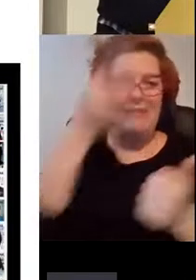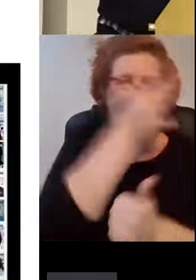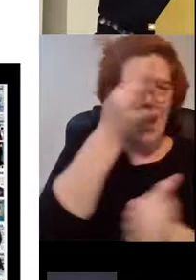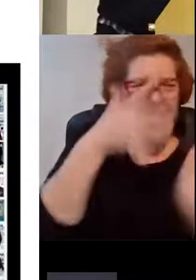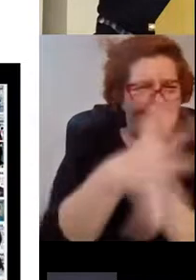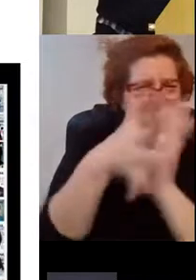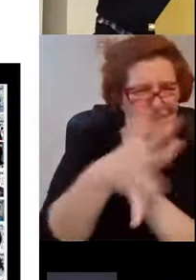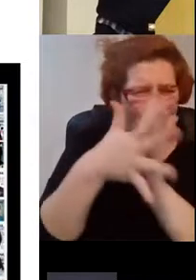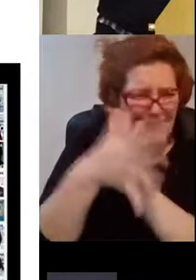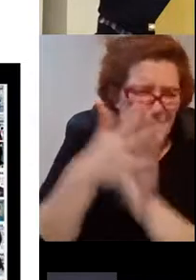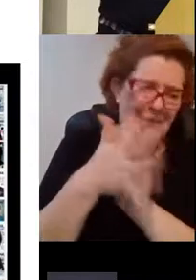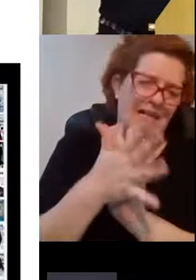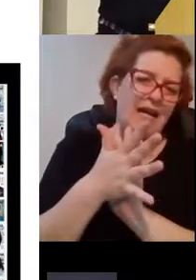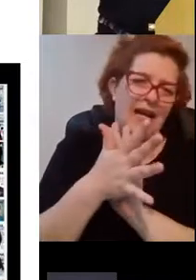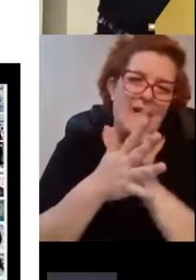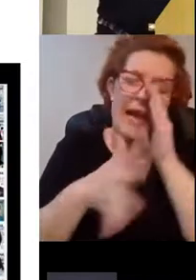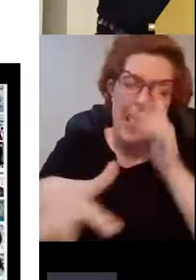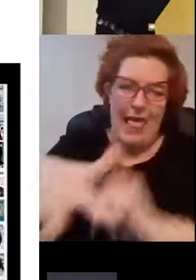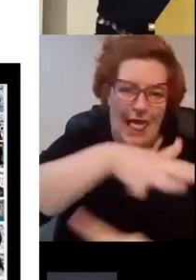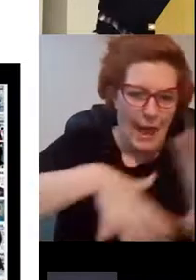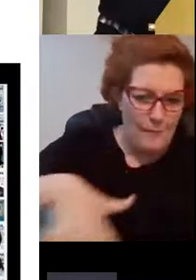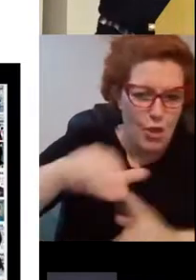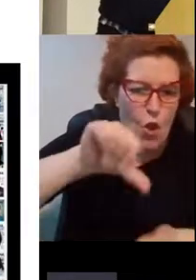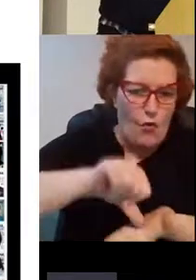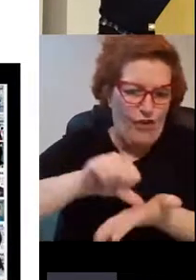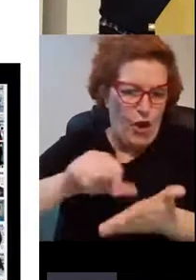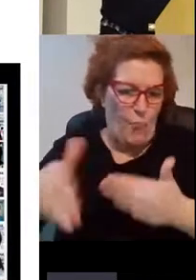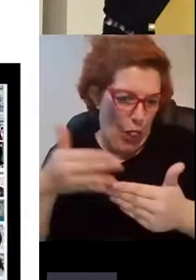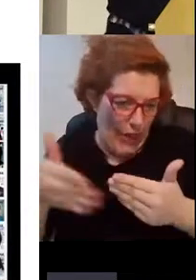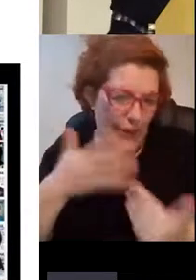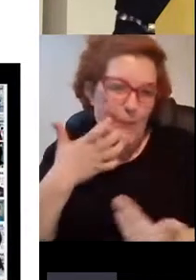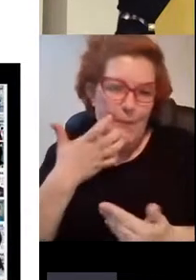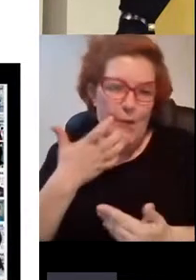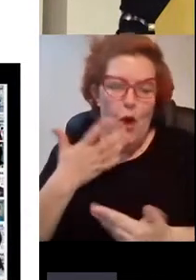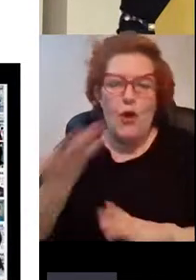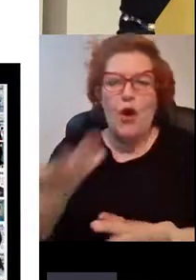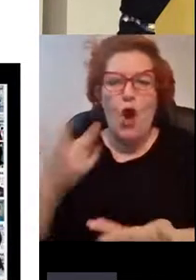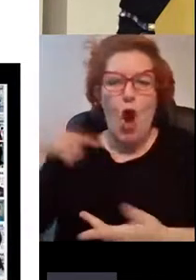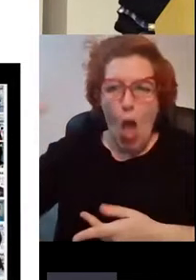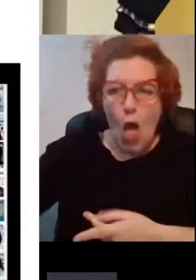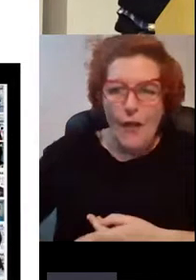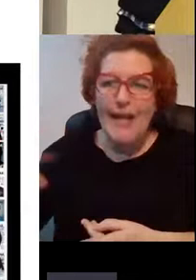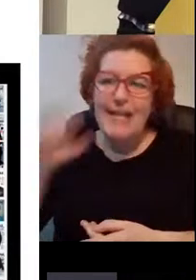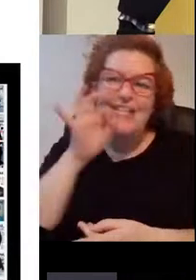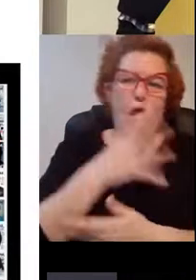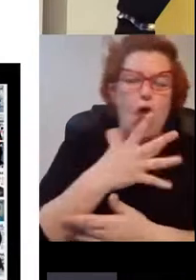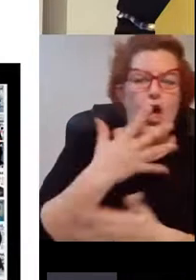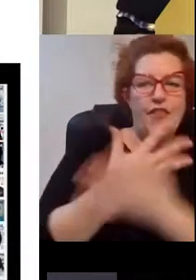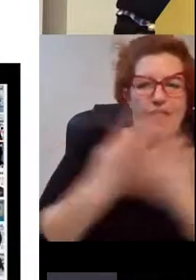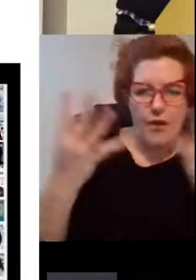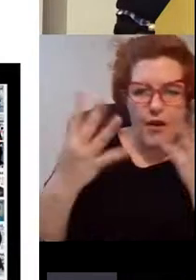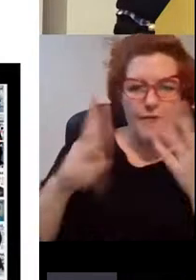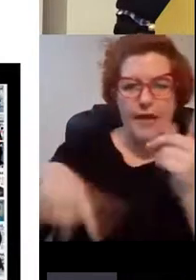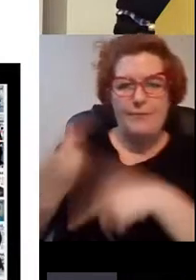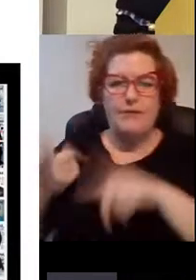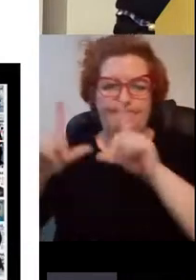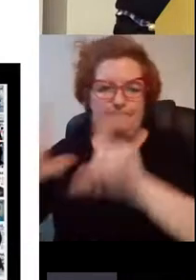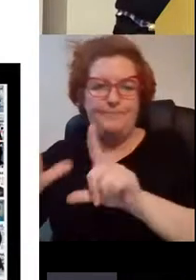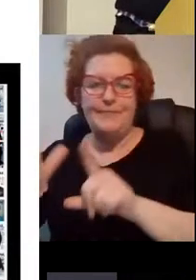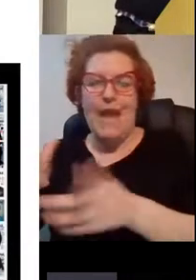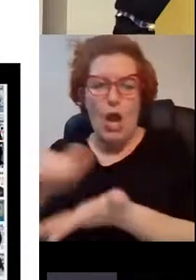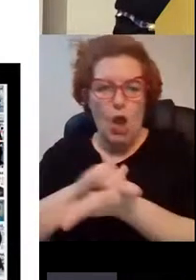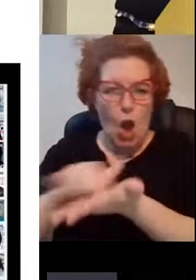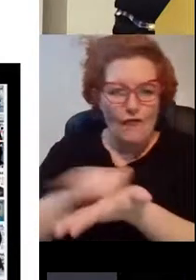que hablamos del espacio urbano moderno, con un ejemplo de Londres de comienzos del XIX, con un ejemplo de Nueva York